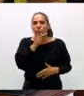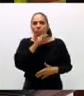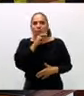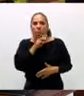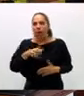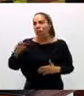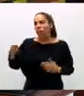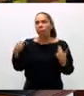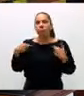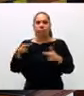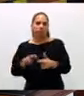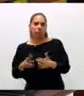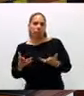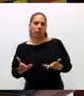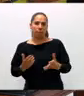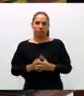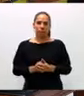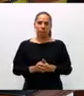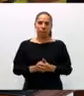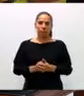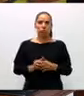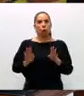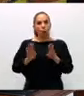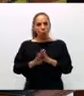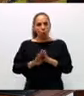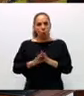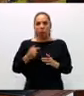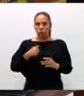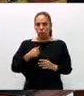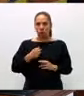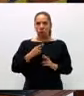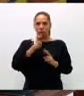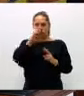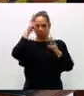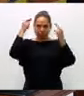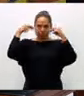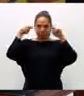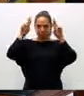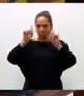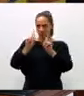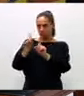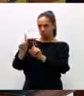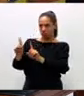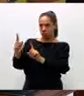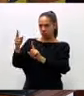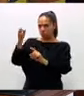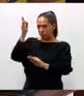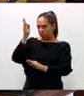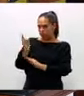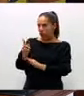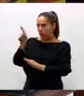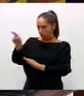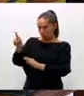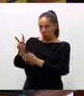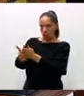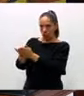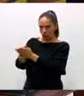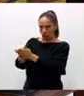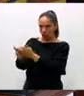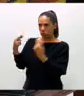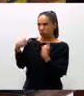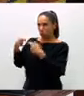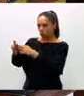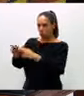paz es reconocer la validez del argumento del otro, ¿no? Sí, efectivamente hay madres y padres